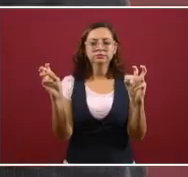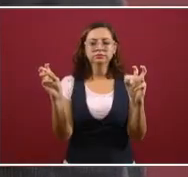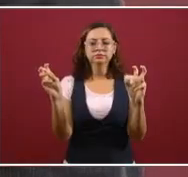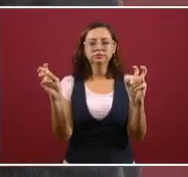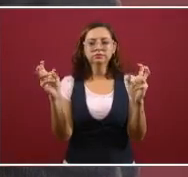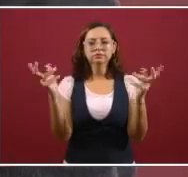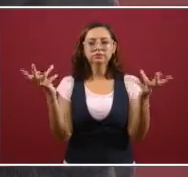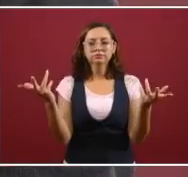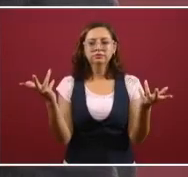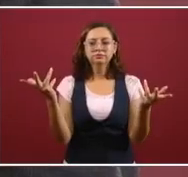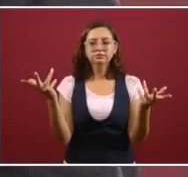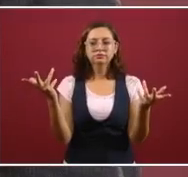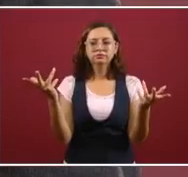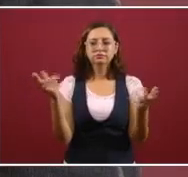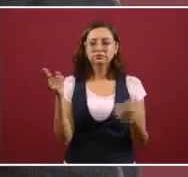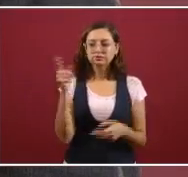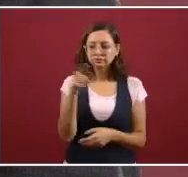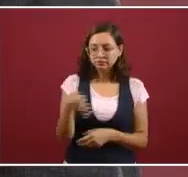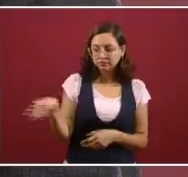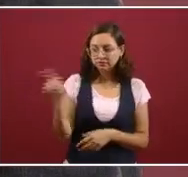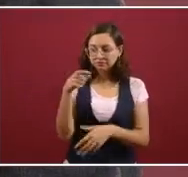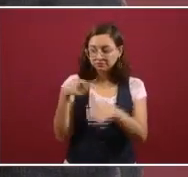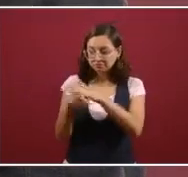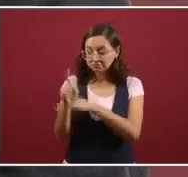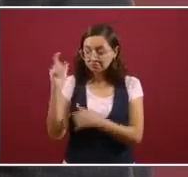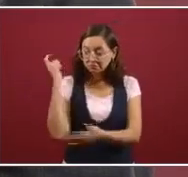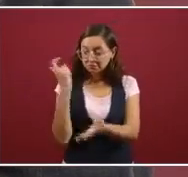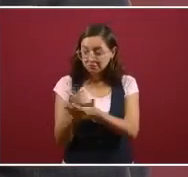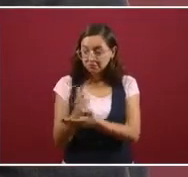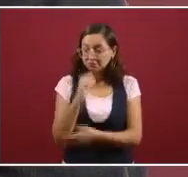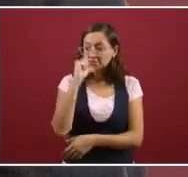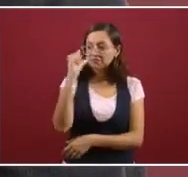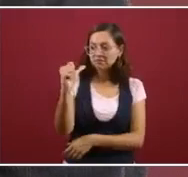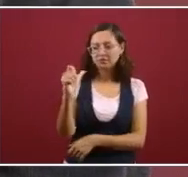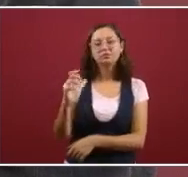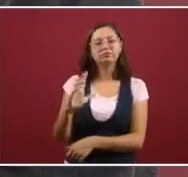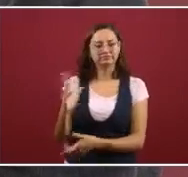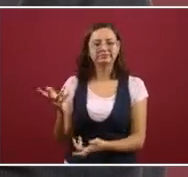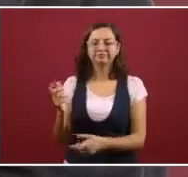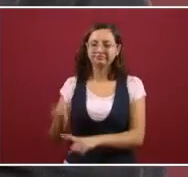un escarmiento por no pagar un soborno. Acá también